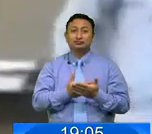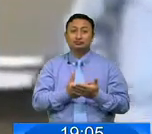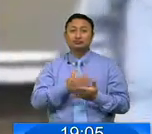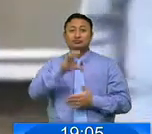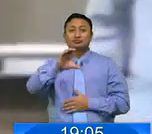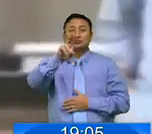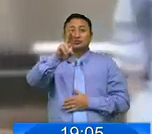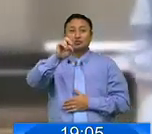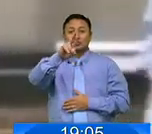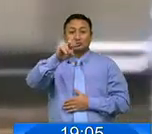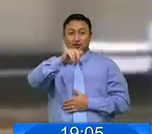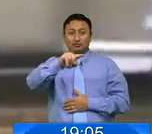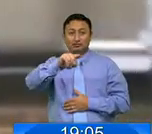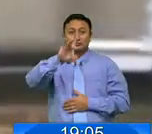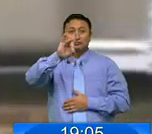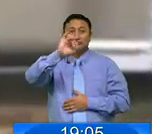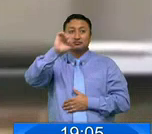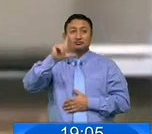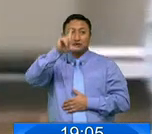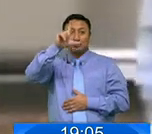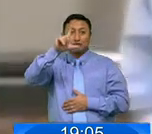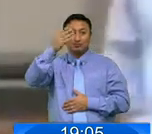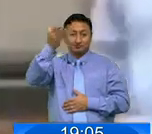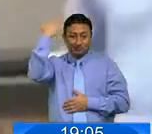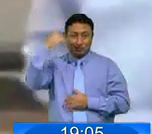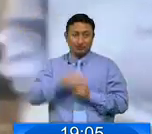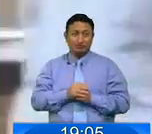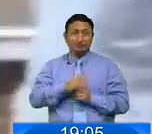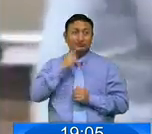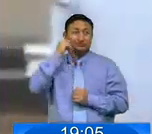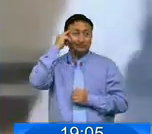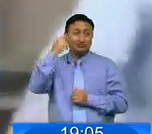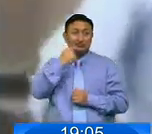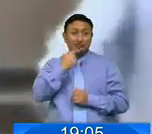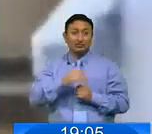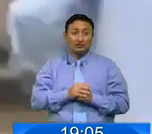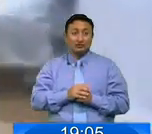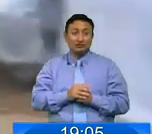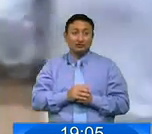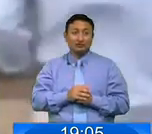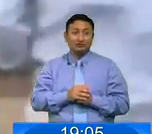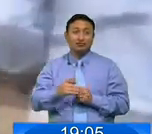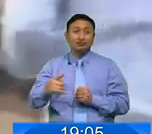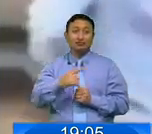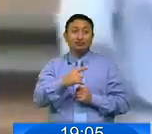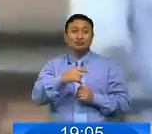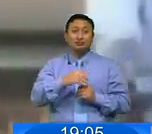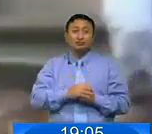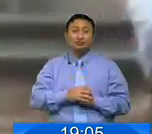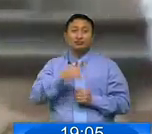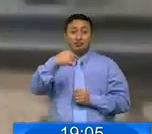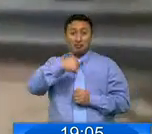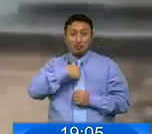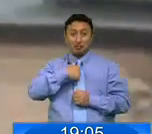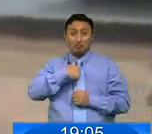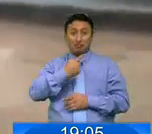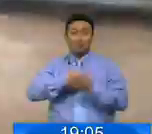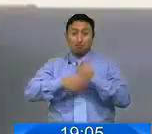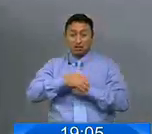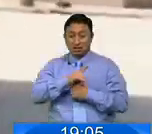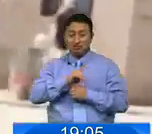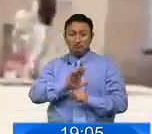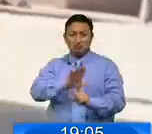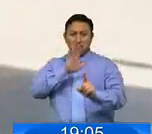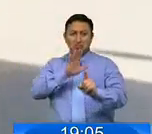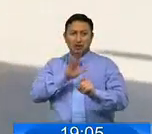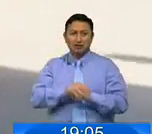Cueva se suscitaron el 8 de julio pasado, cuando Correa aseguró que Cueva lo habría intimidado a él y a su hija en